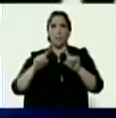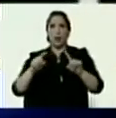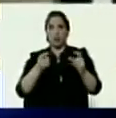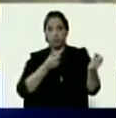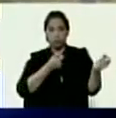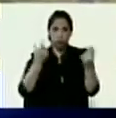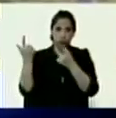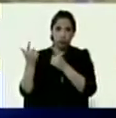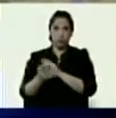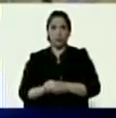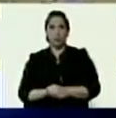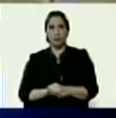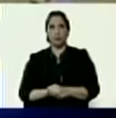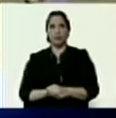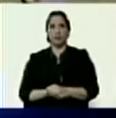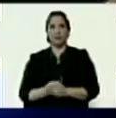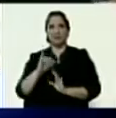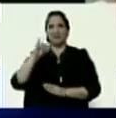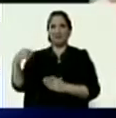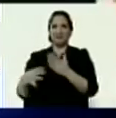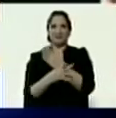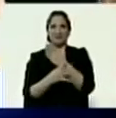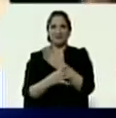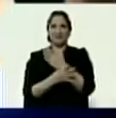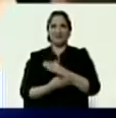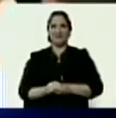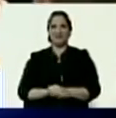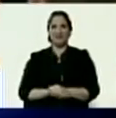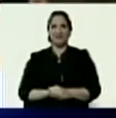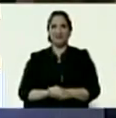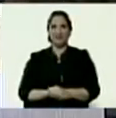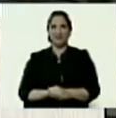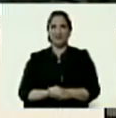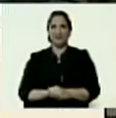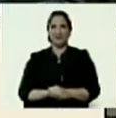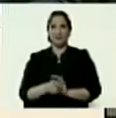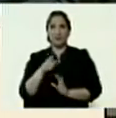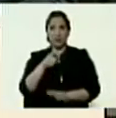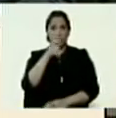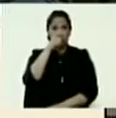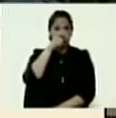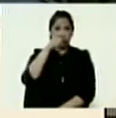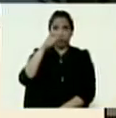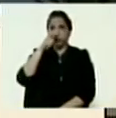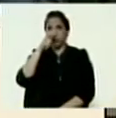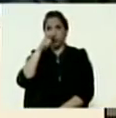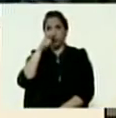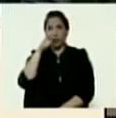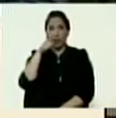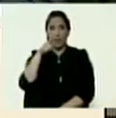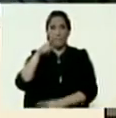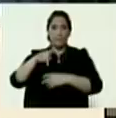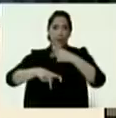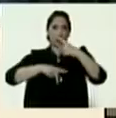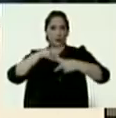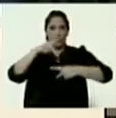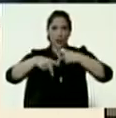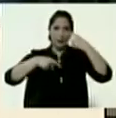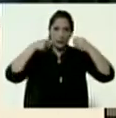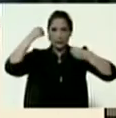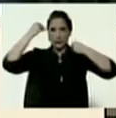traslado de Juan Guaidó. Esta operación fue planificada